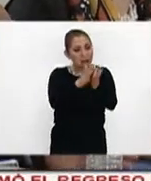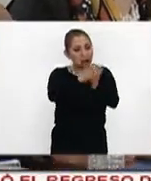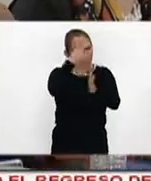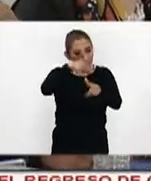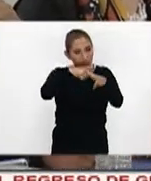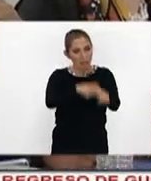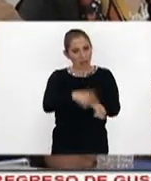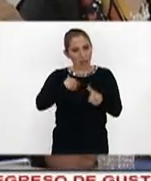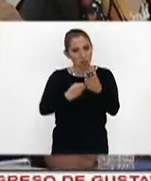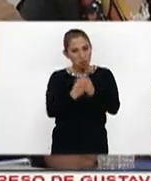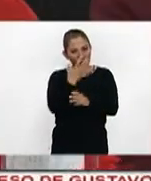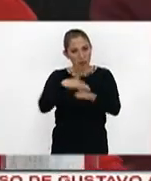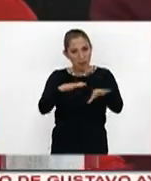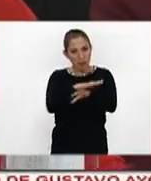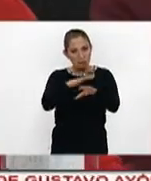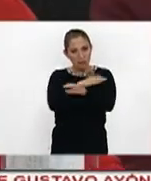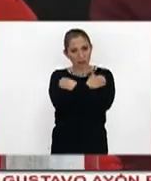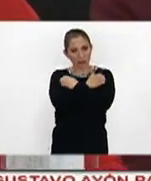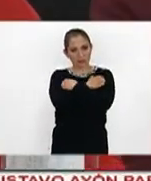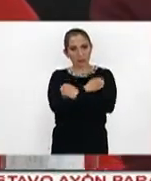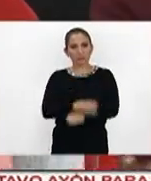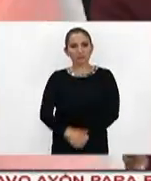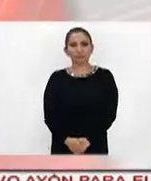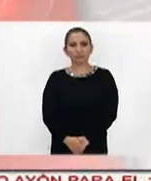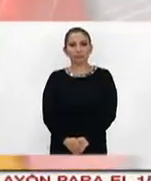dar continuidad a la transformación educativa.